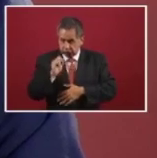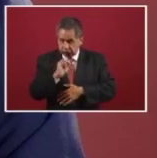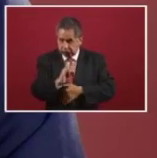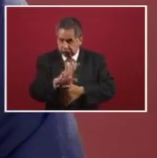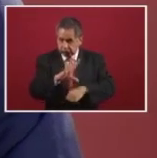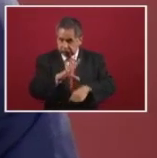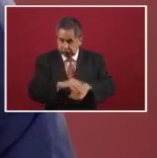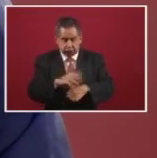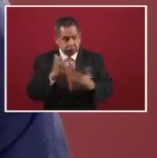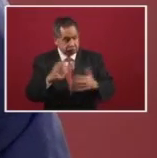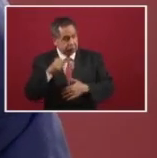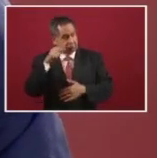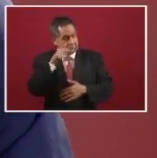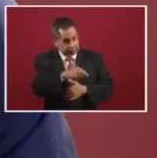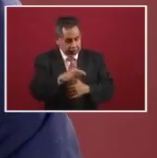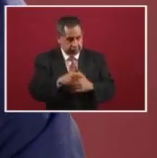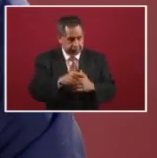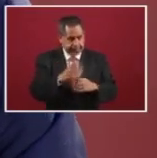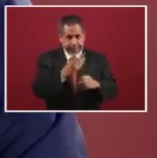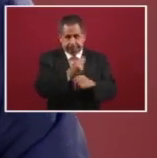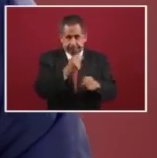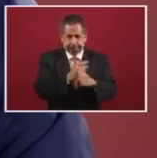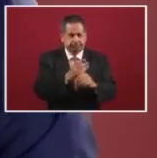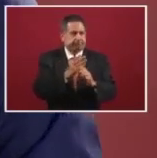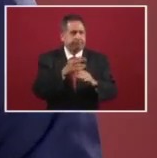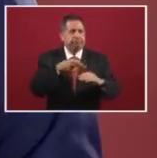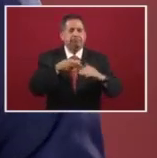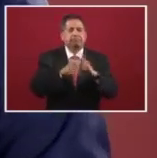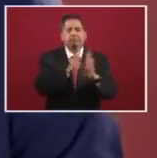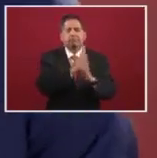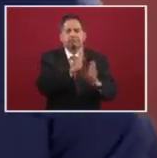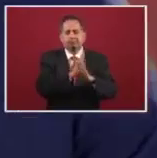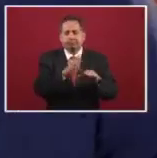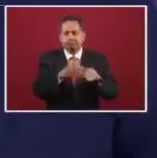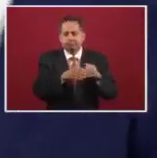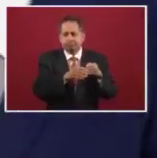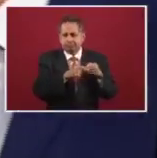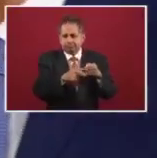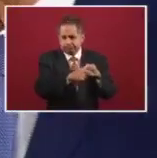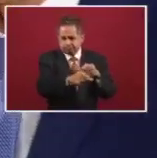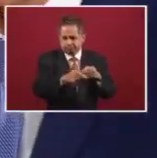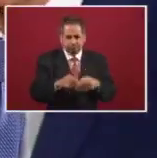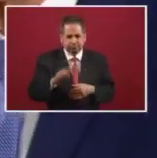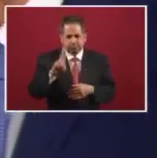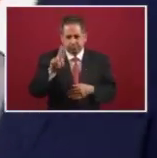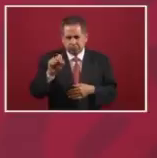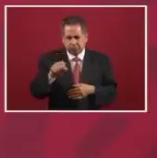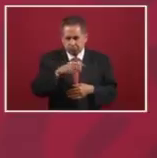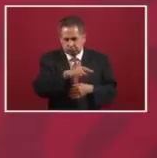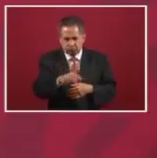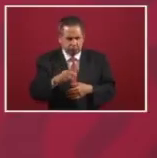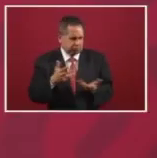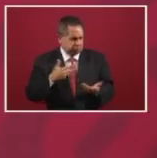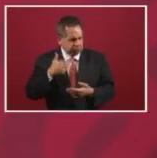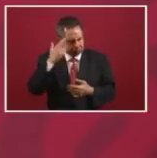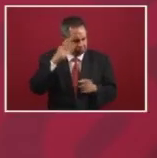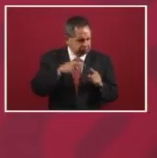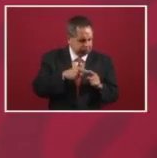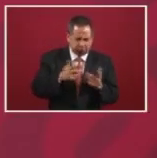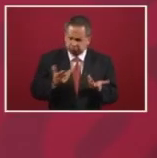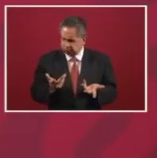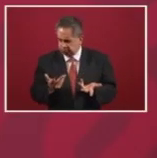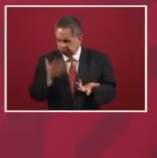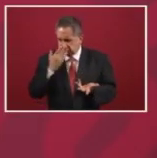que se realizara la obra, porque tiene una lógica.